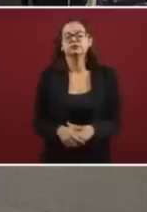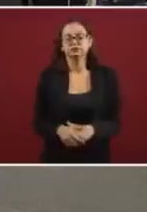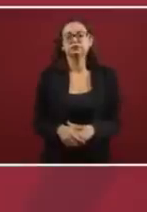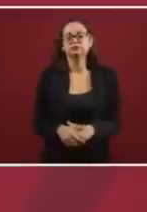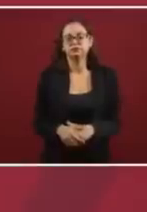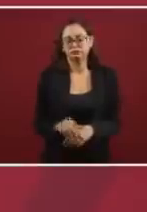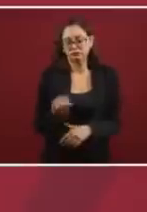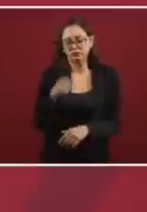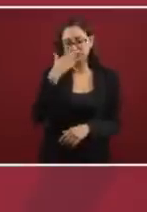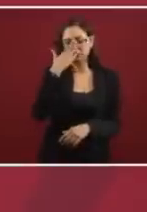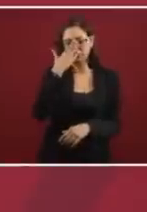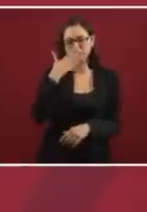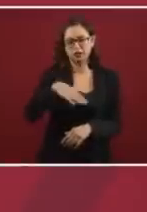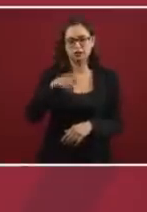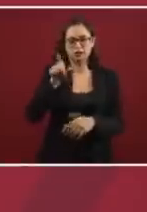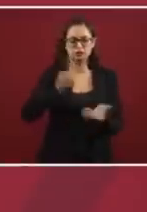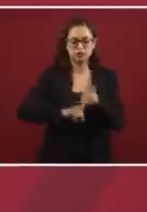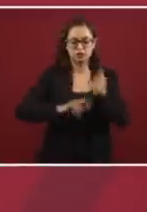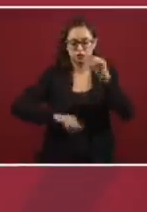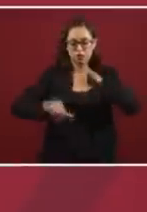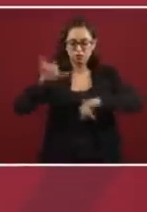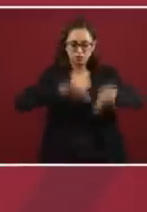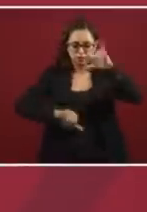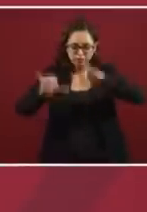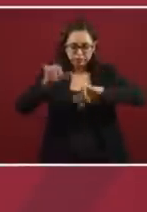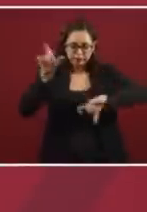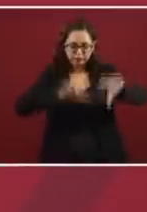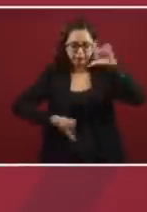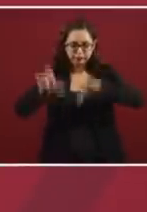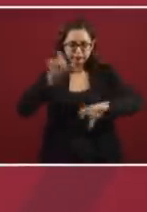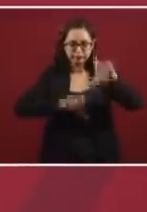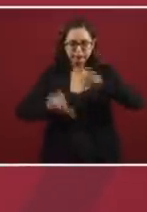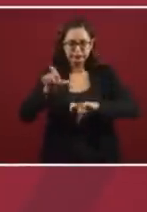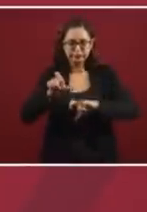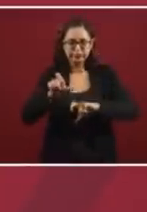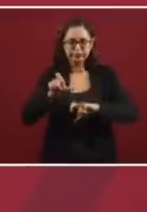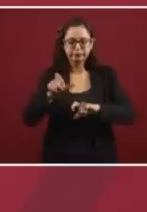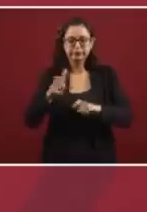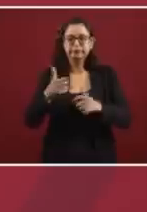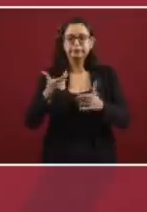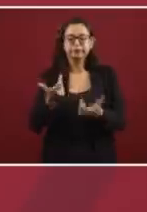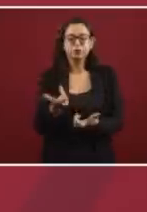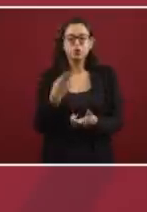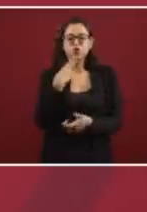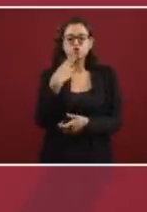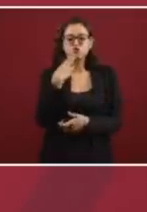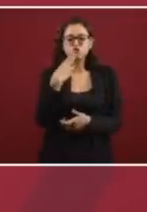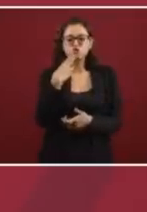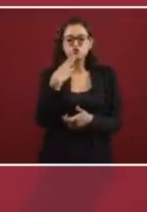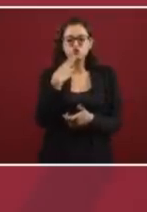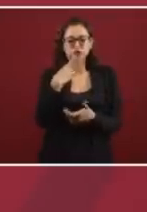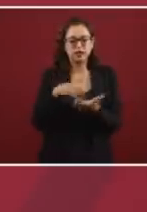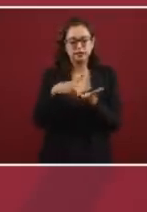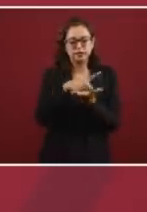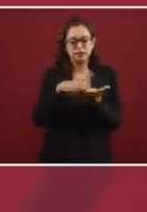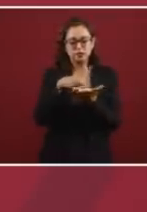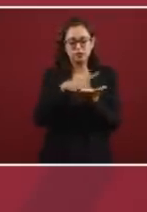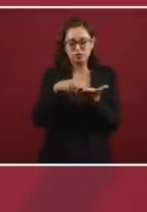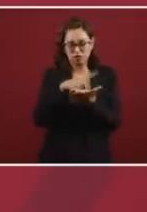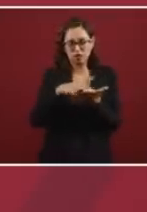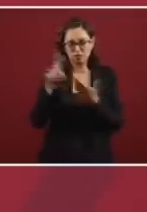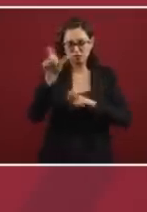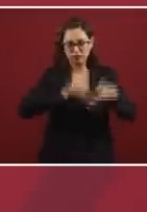sustancia química que se utiliza para hacer una droga que causa mucho